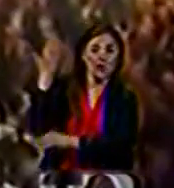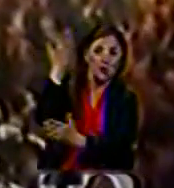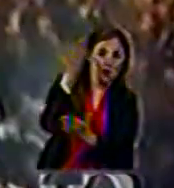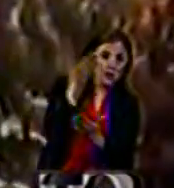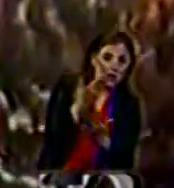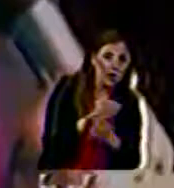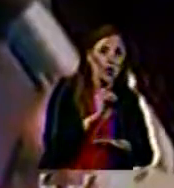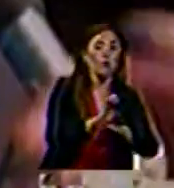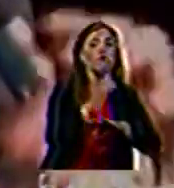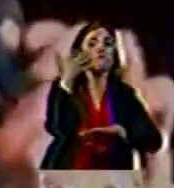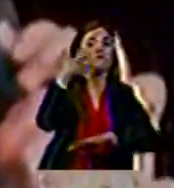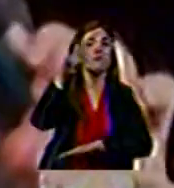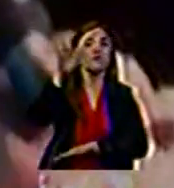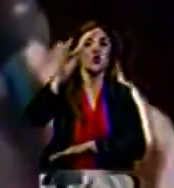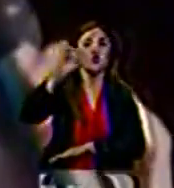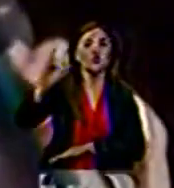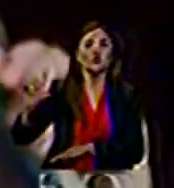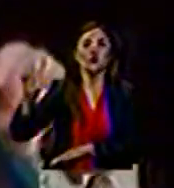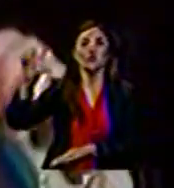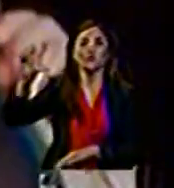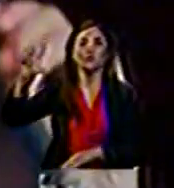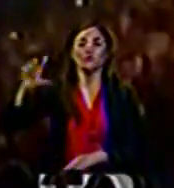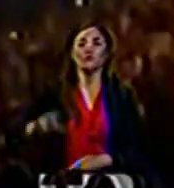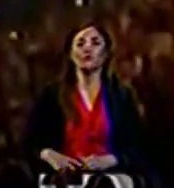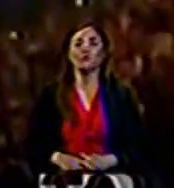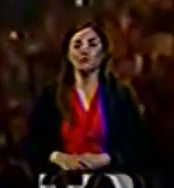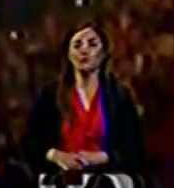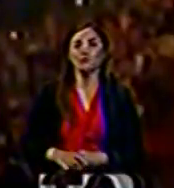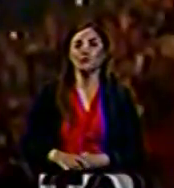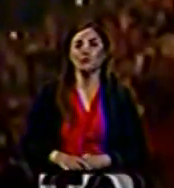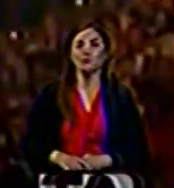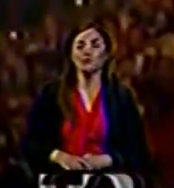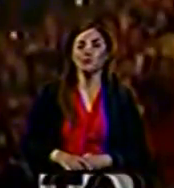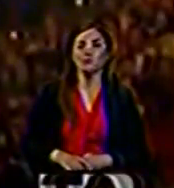nuestro país el 28 de julio. En Quito, Freddy Paredes, 24 horas.